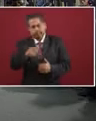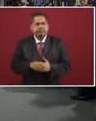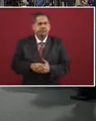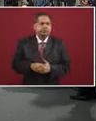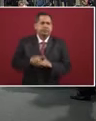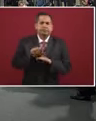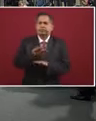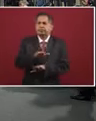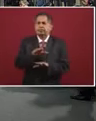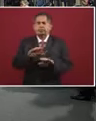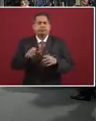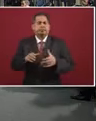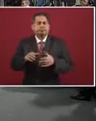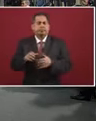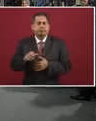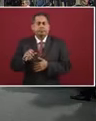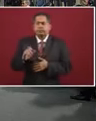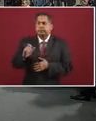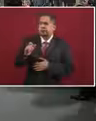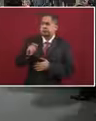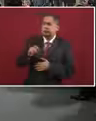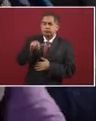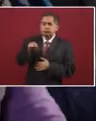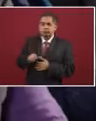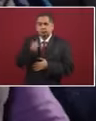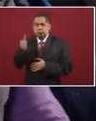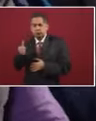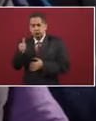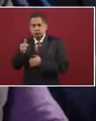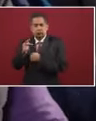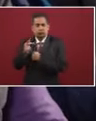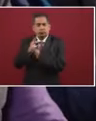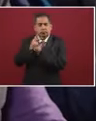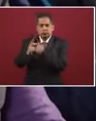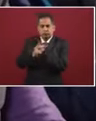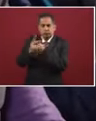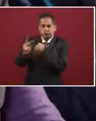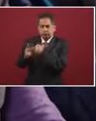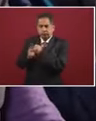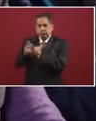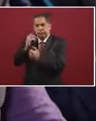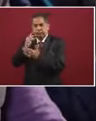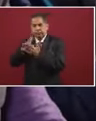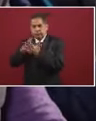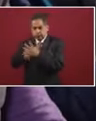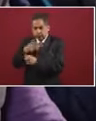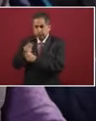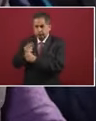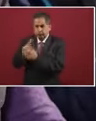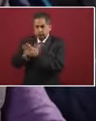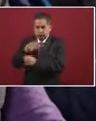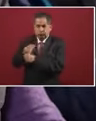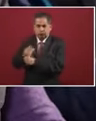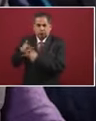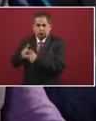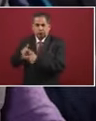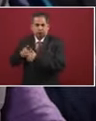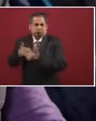aquellos presidentes que se quieren reelegir en el cargo de manera prácticamente